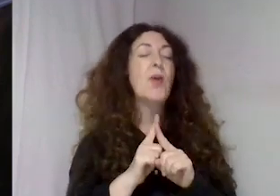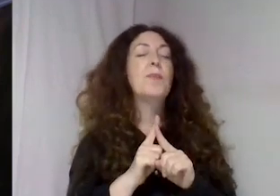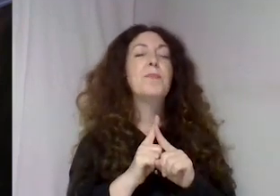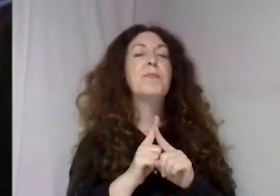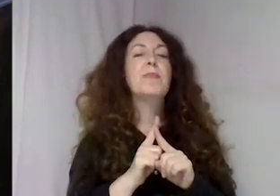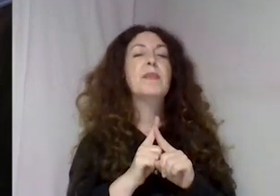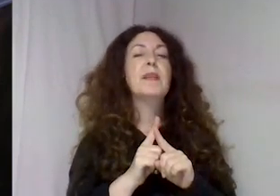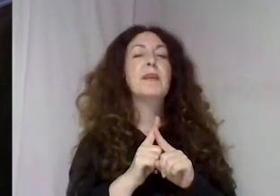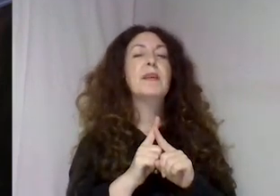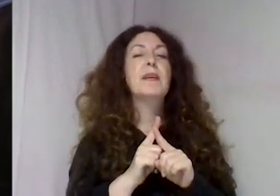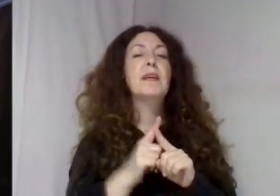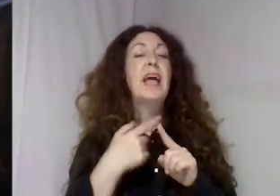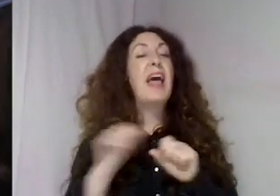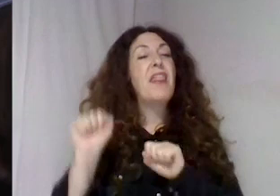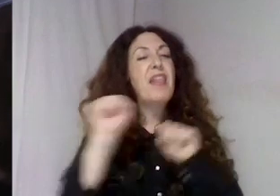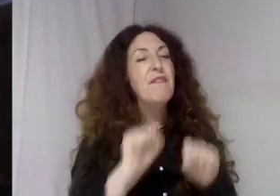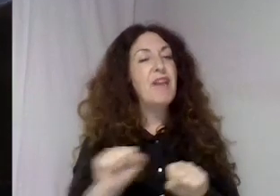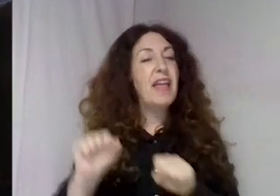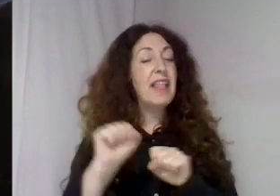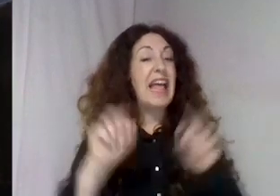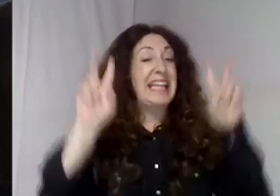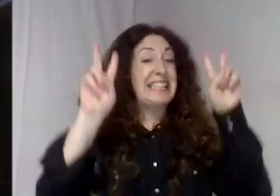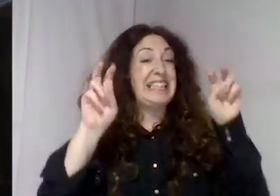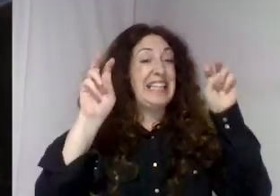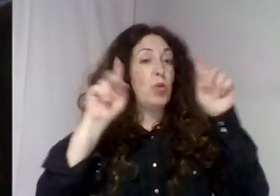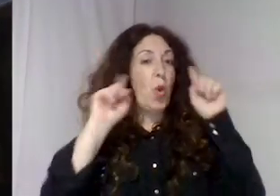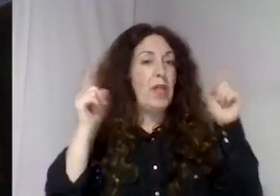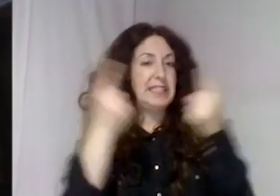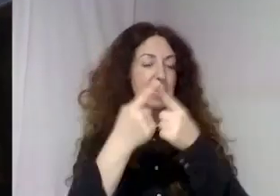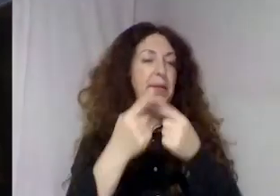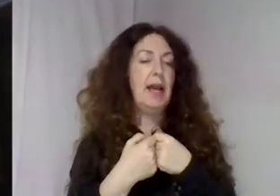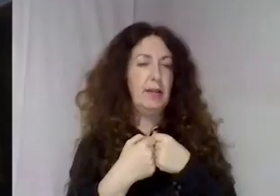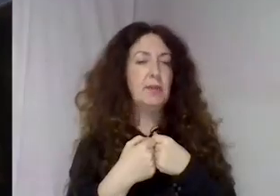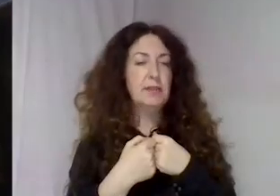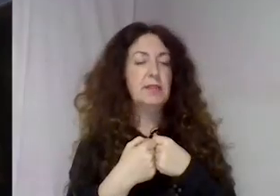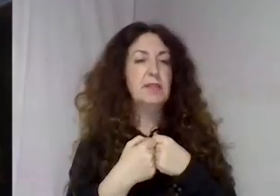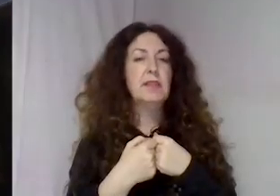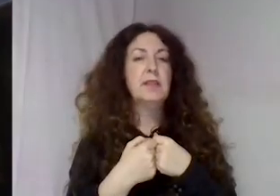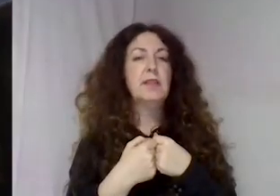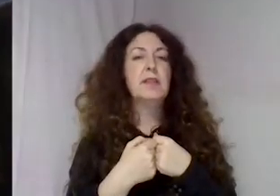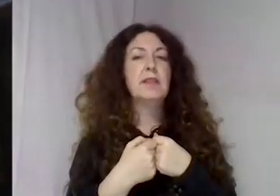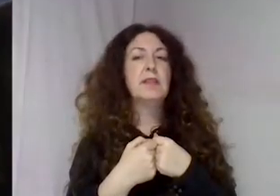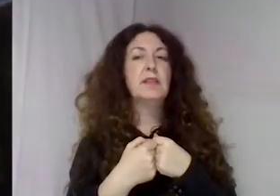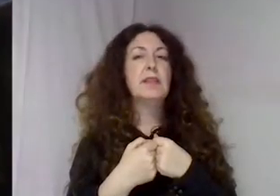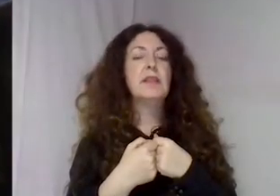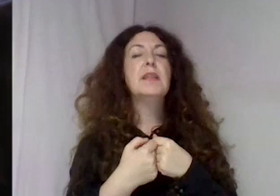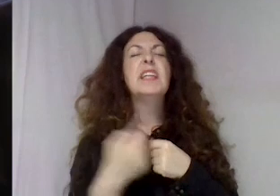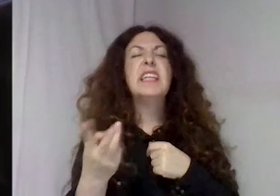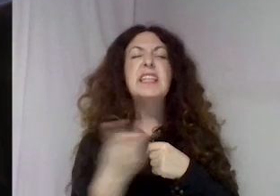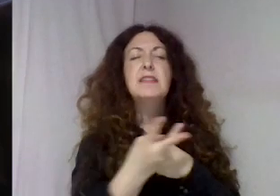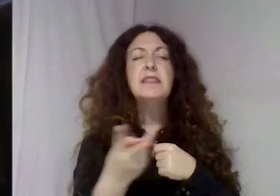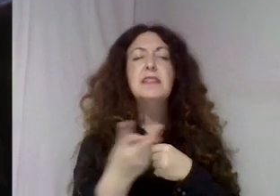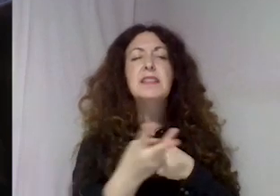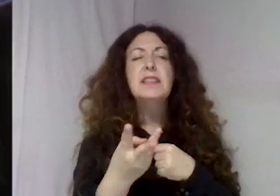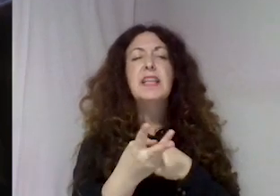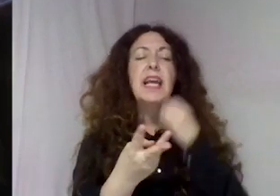y los que nos inventamos esa historia, que efectivamente es un relato que en un momento u otro se hace relato hegemónico y punto, ya está. Entonces yo